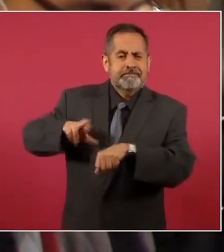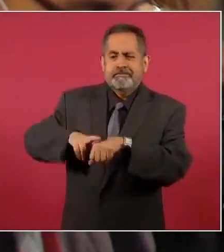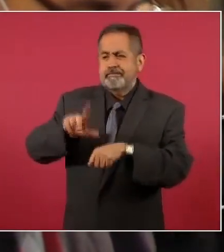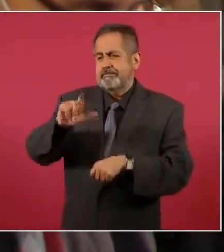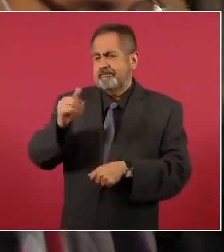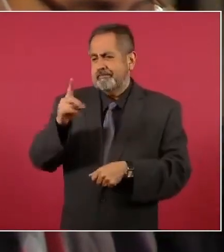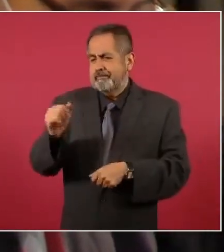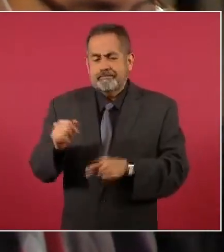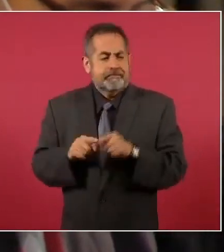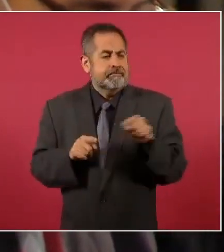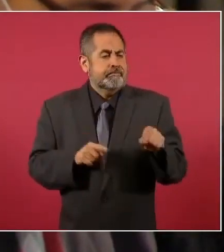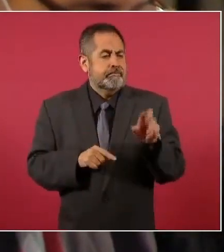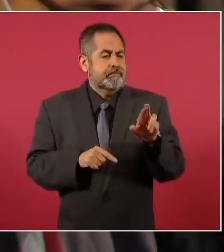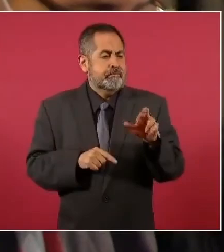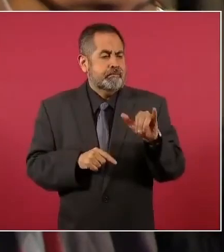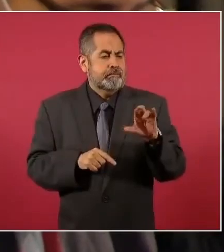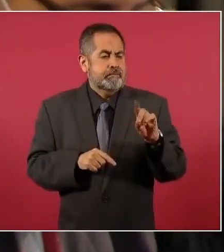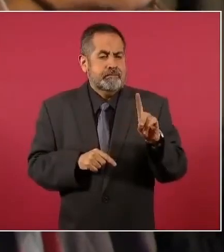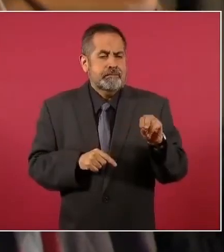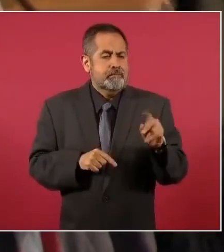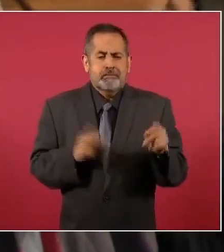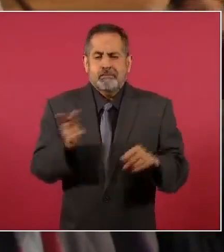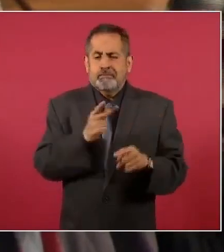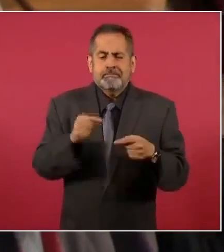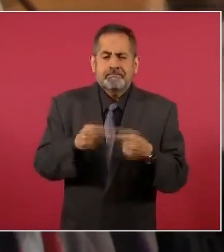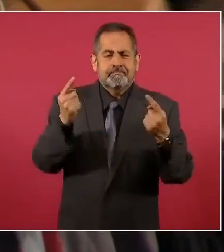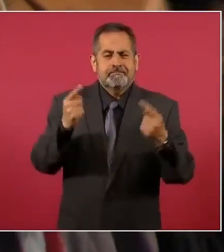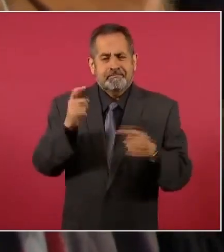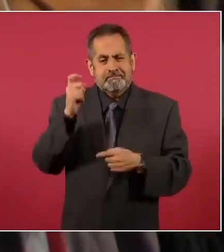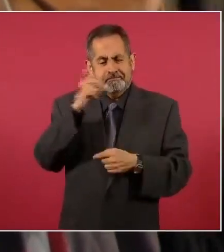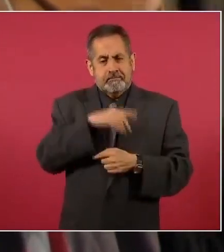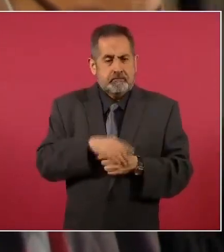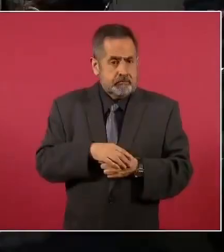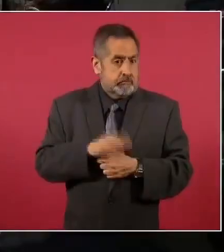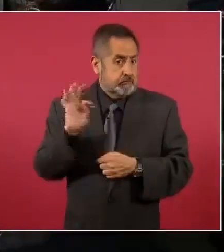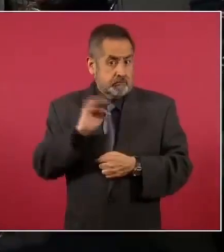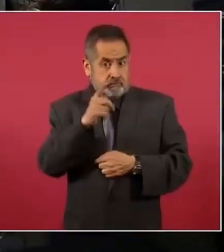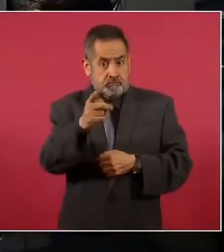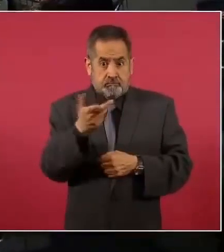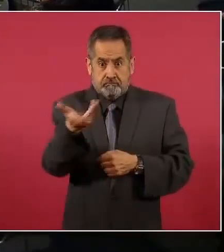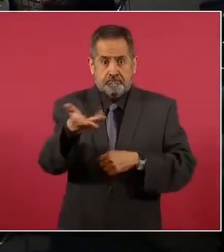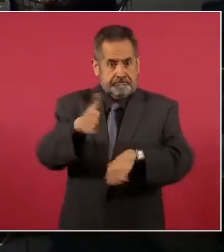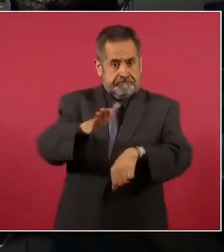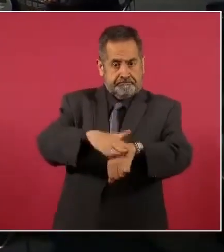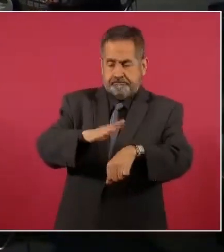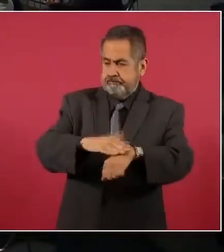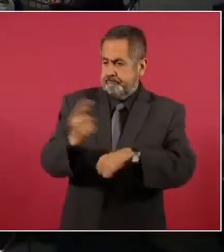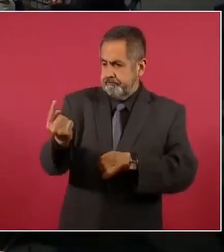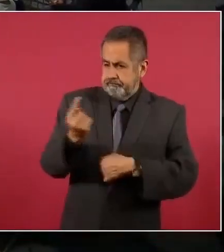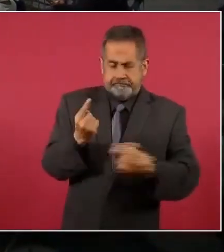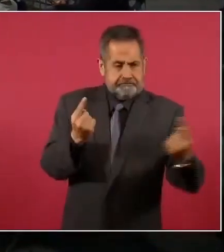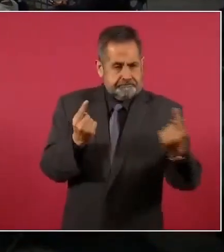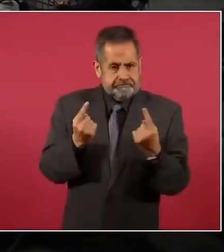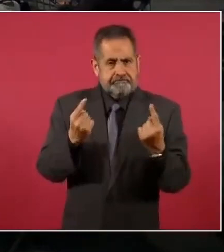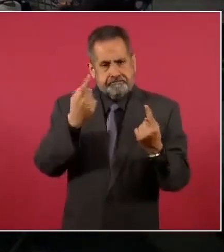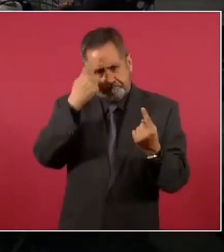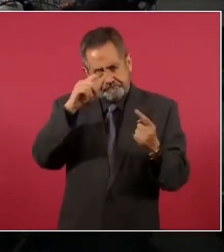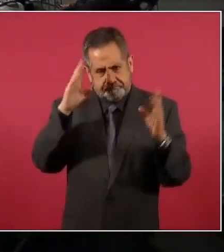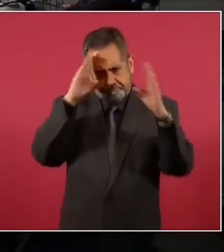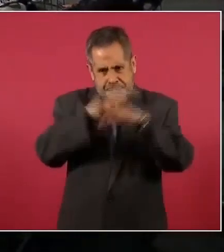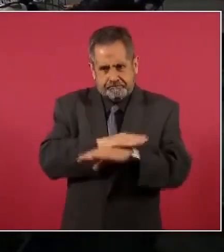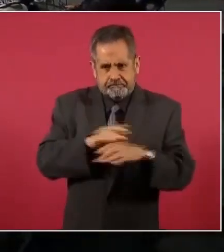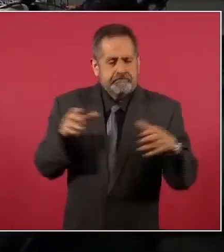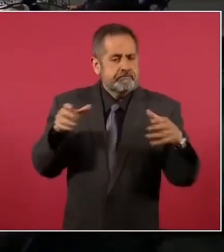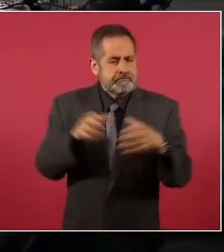Laida Sansores y Ricardo Monreal, es consultarle si usted los llamaría, pues, a una reconciliación